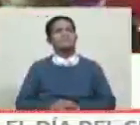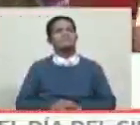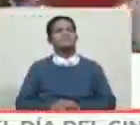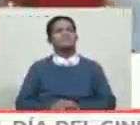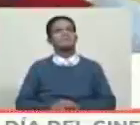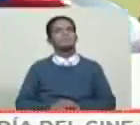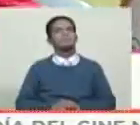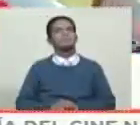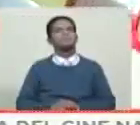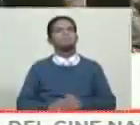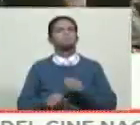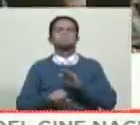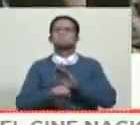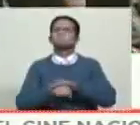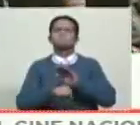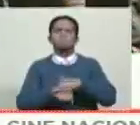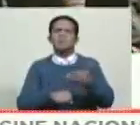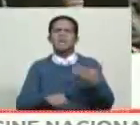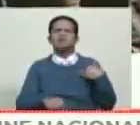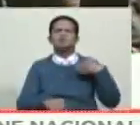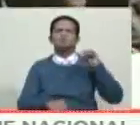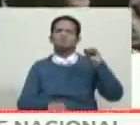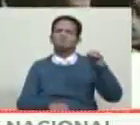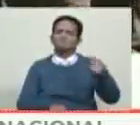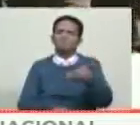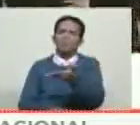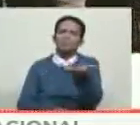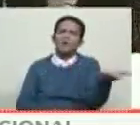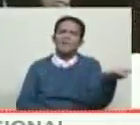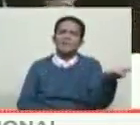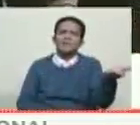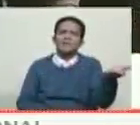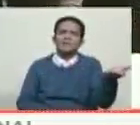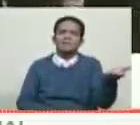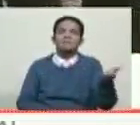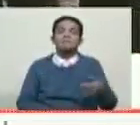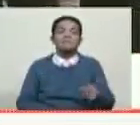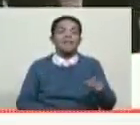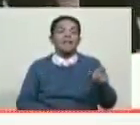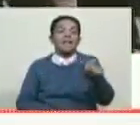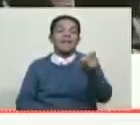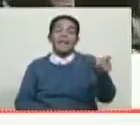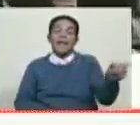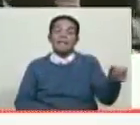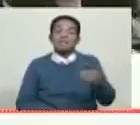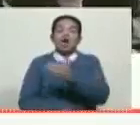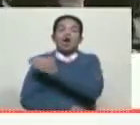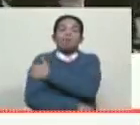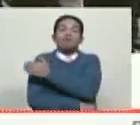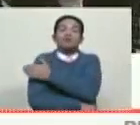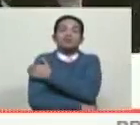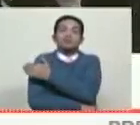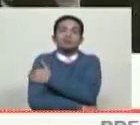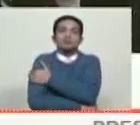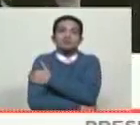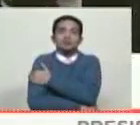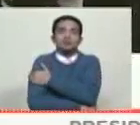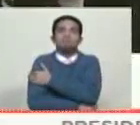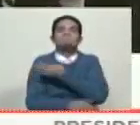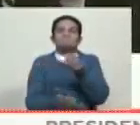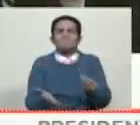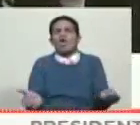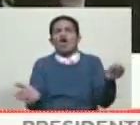¿Por qué le digo esto, queridos hermanos y hermanas? Cuando esa gente es capaz de